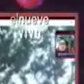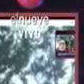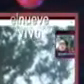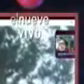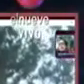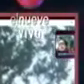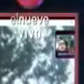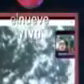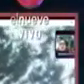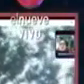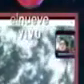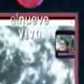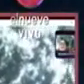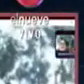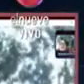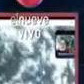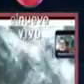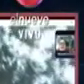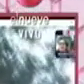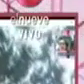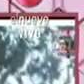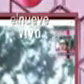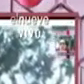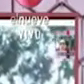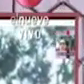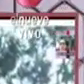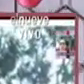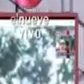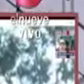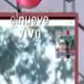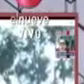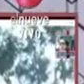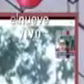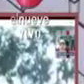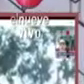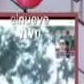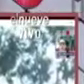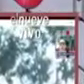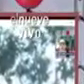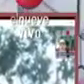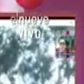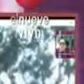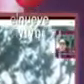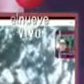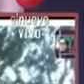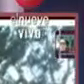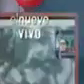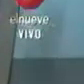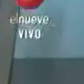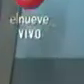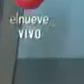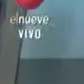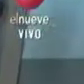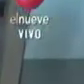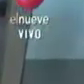una pelea casi que directa entre los dos. En San Pablo, porque también Bolsonaro acusó al gobernador de San